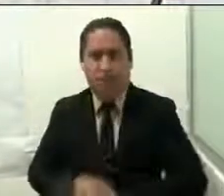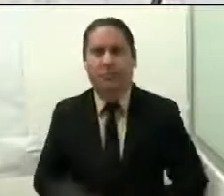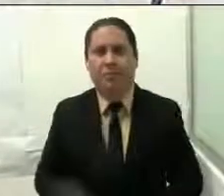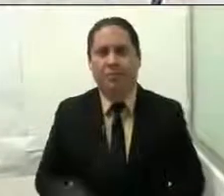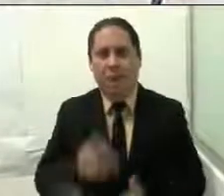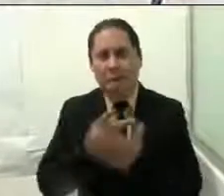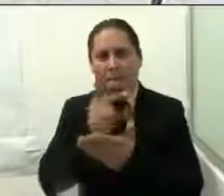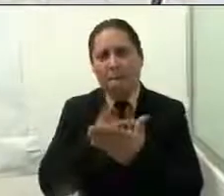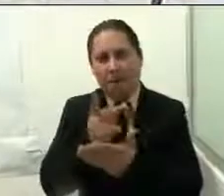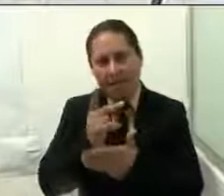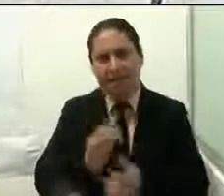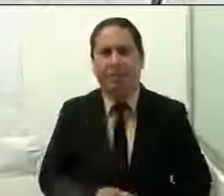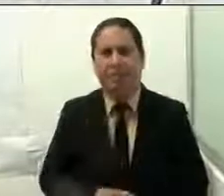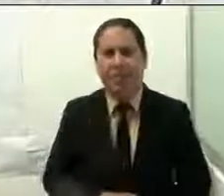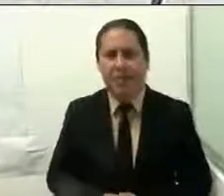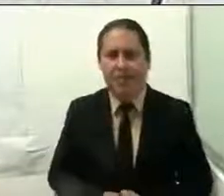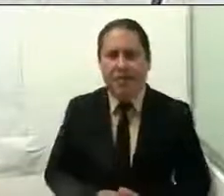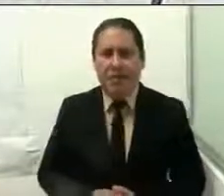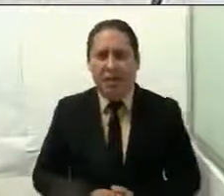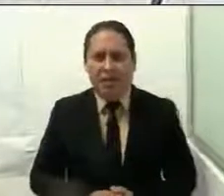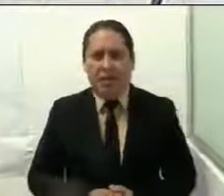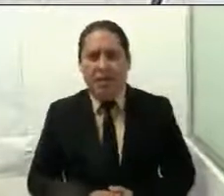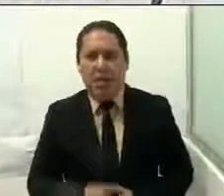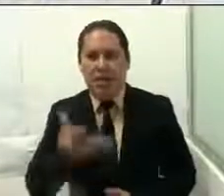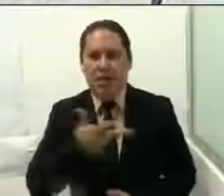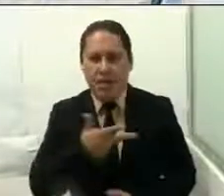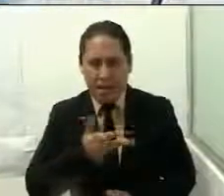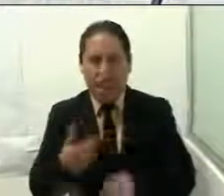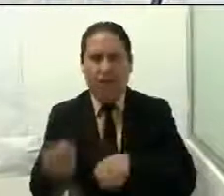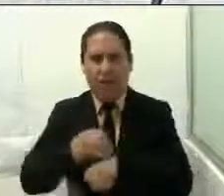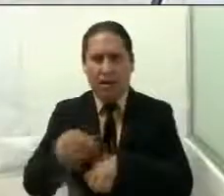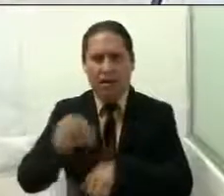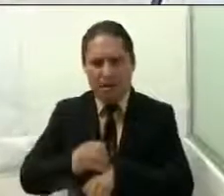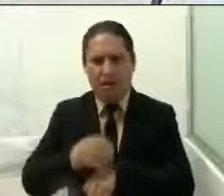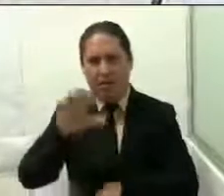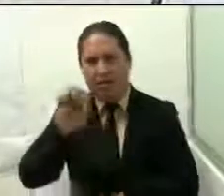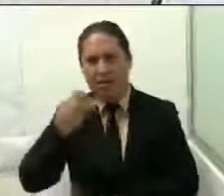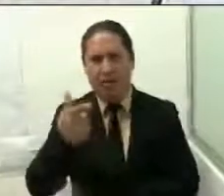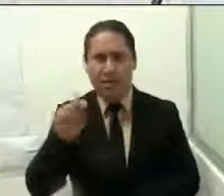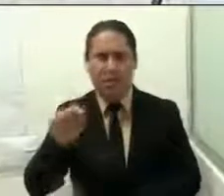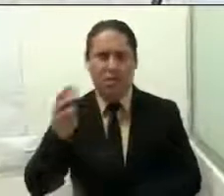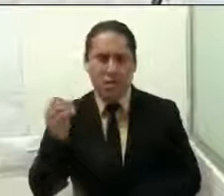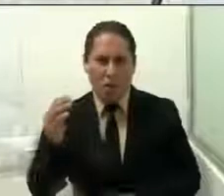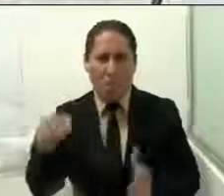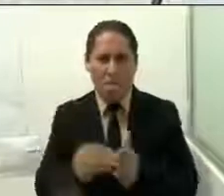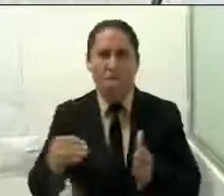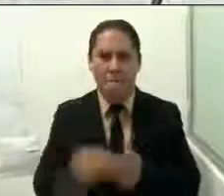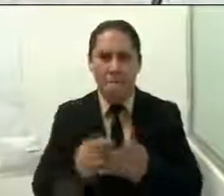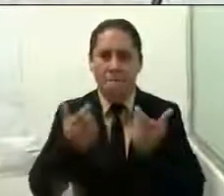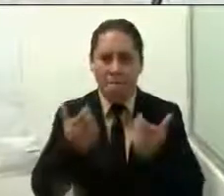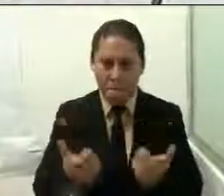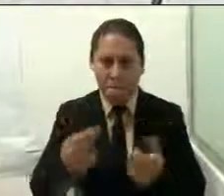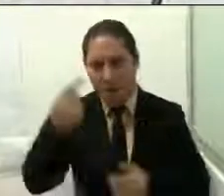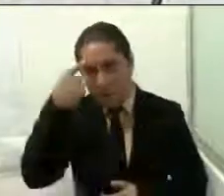en cinco años se aplicaron 69.8 millones de pesos para eficiente